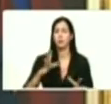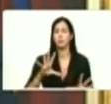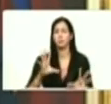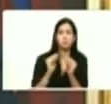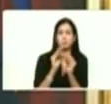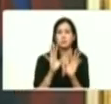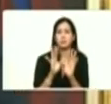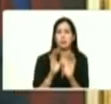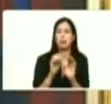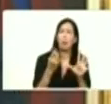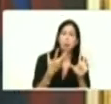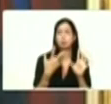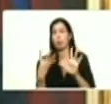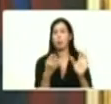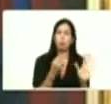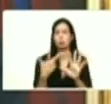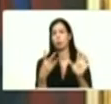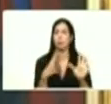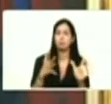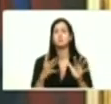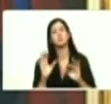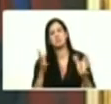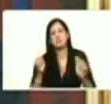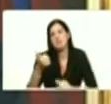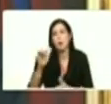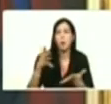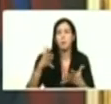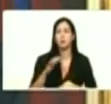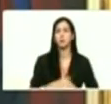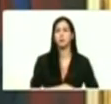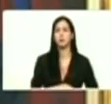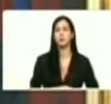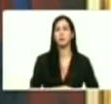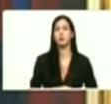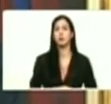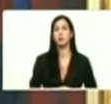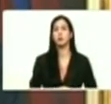una camionetica de un camarada